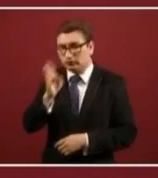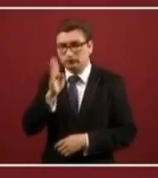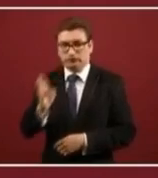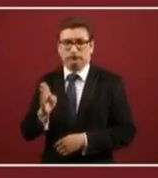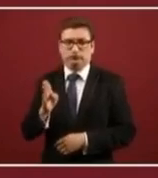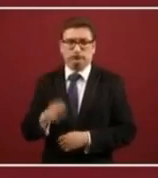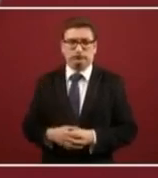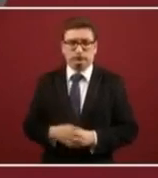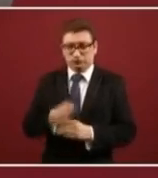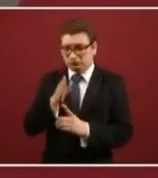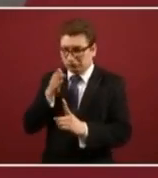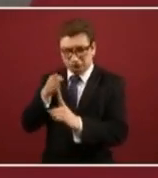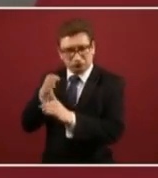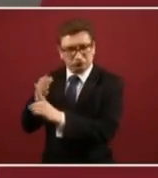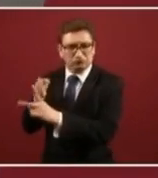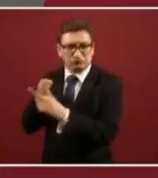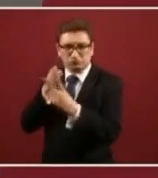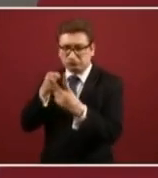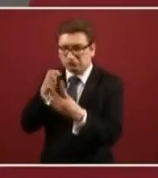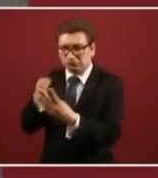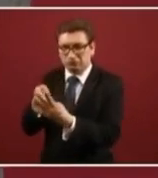Entonces, nosotros podemos